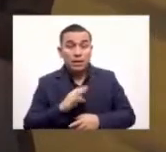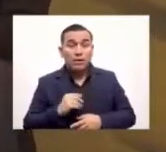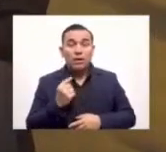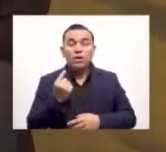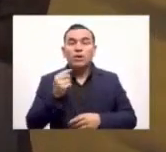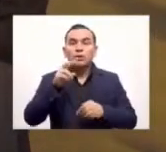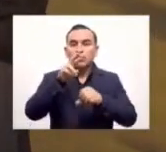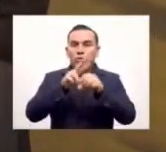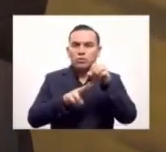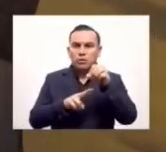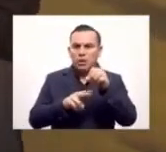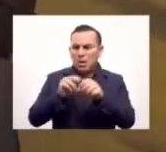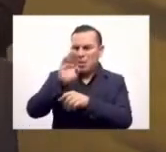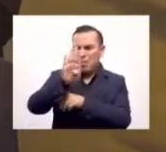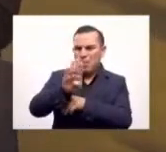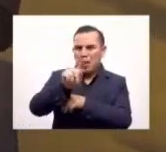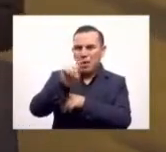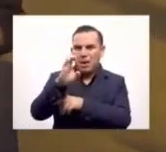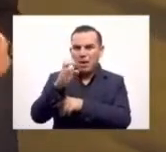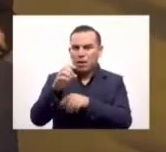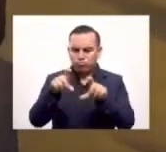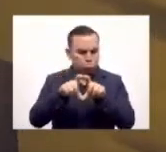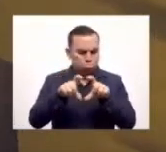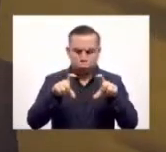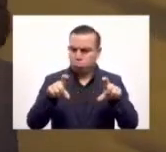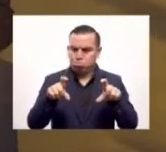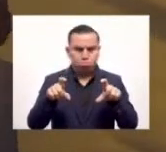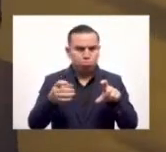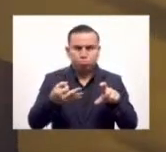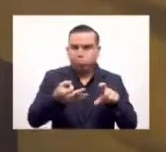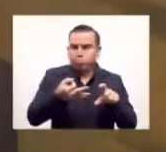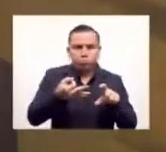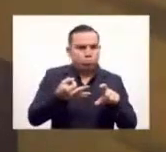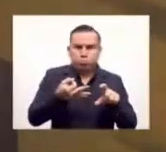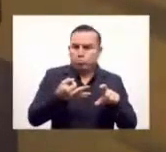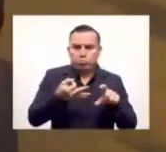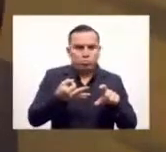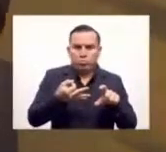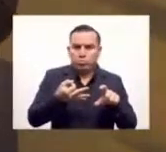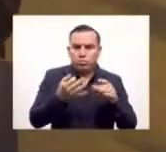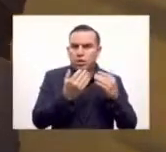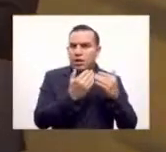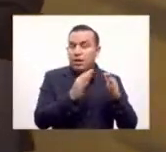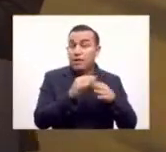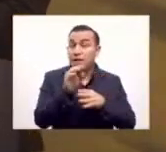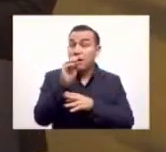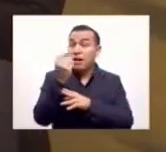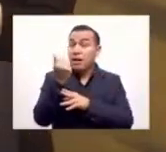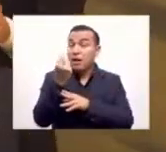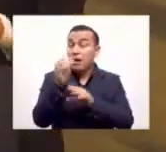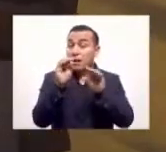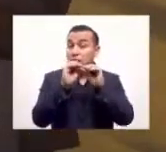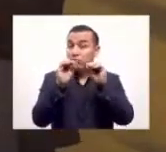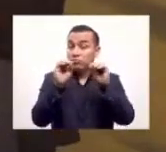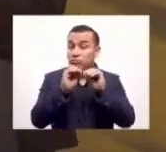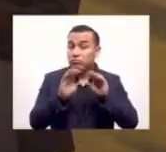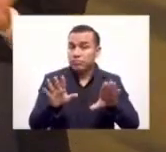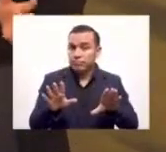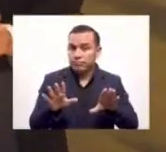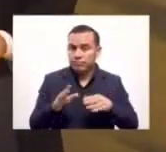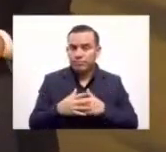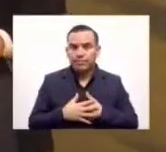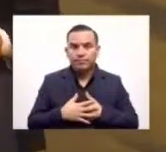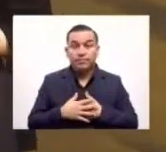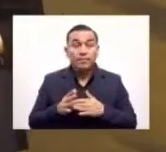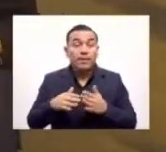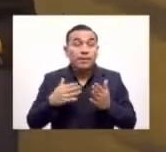impositiva menor a la tasa local, ¿no? Sí, claro. No necesariamente Bitcoin se va a posicionar El Salvador como un paraíso fiscal para